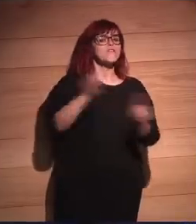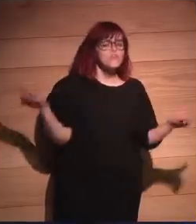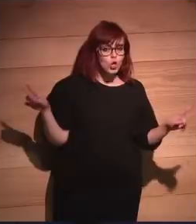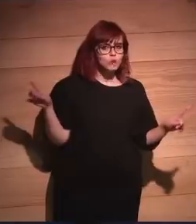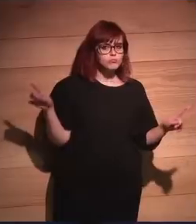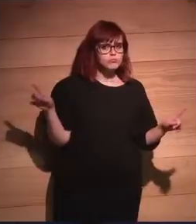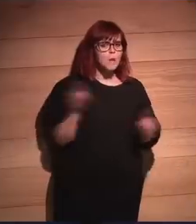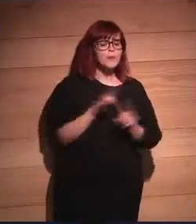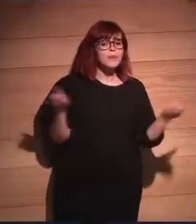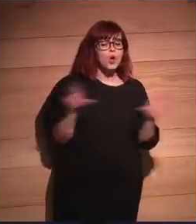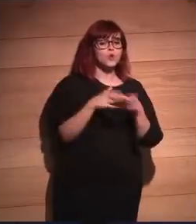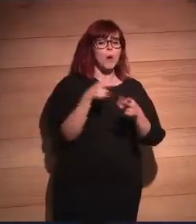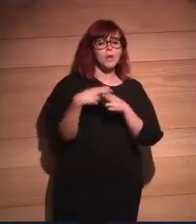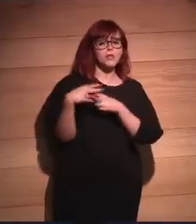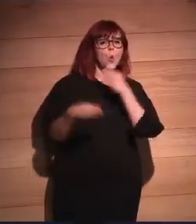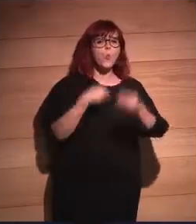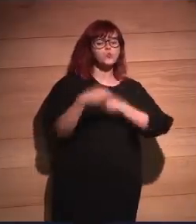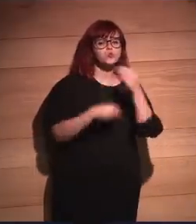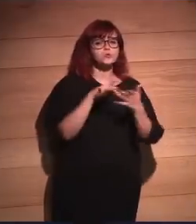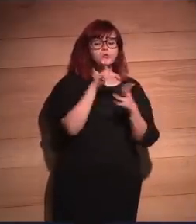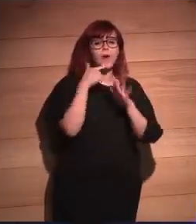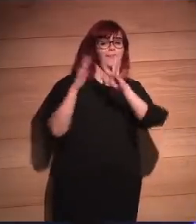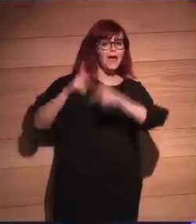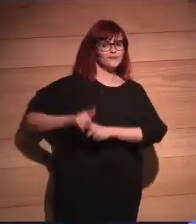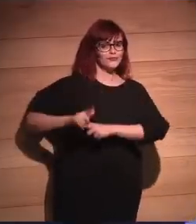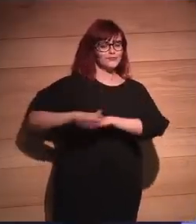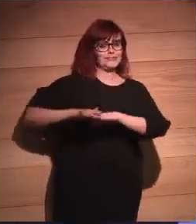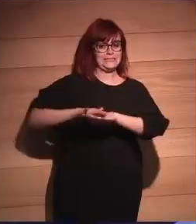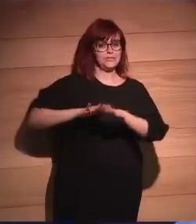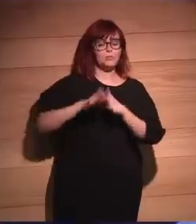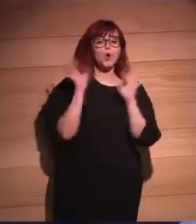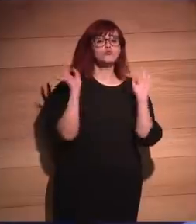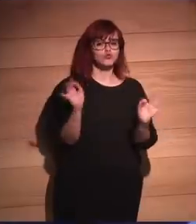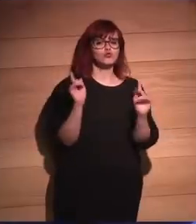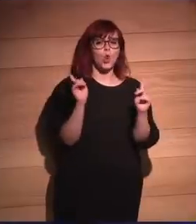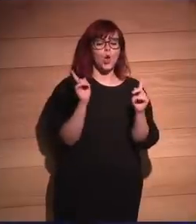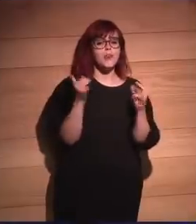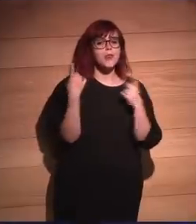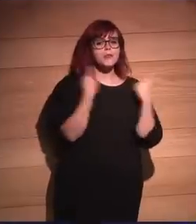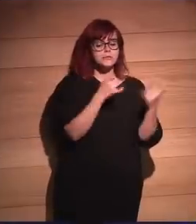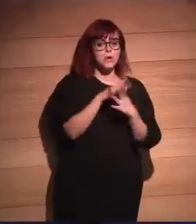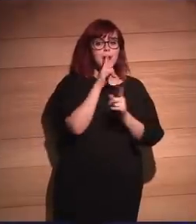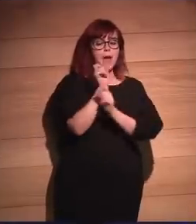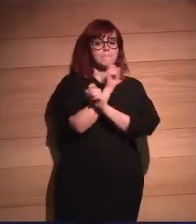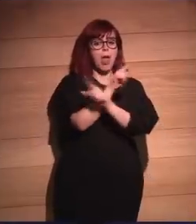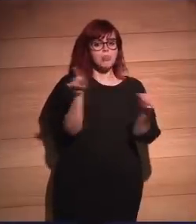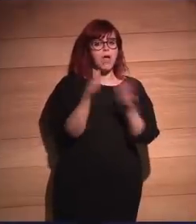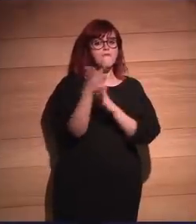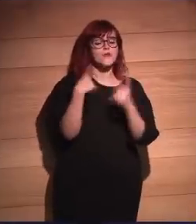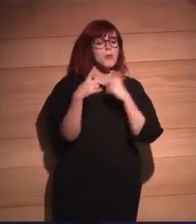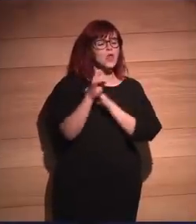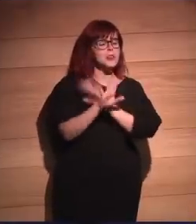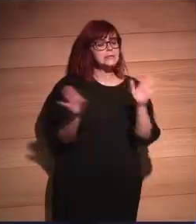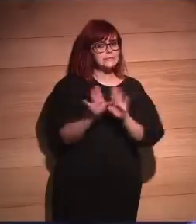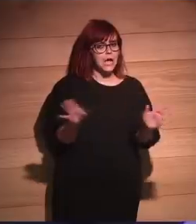que los partidos políticos utilicen más datos que los estrictamente necesarios para mandarle la información